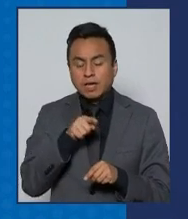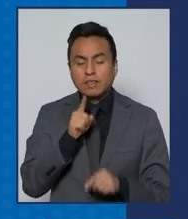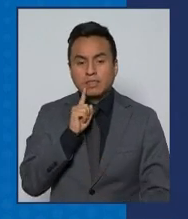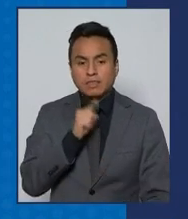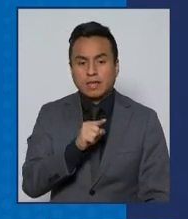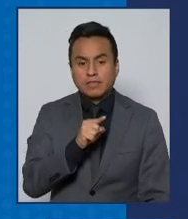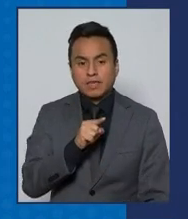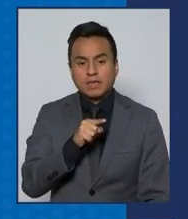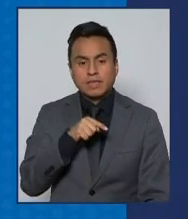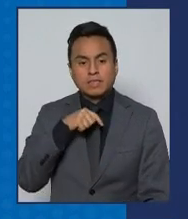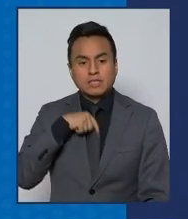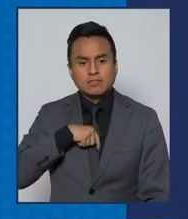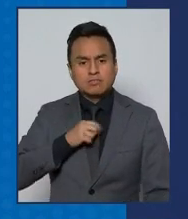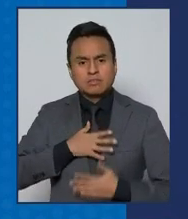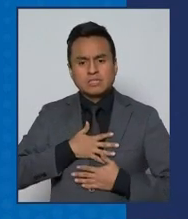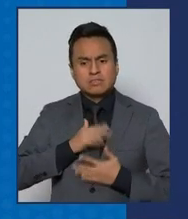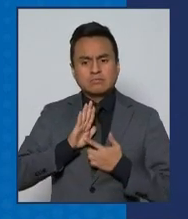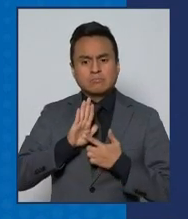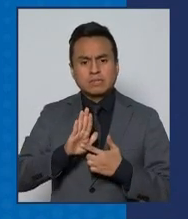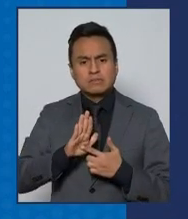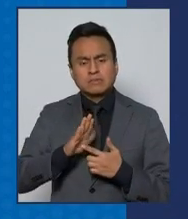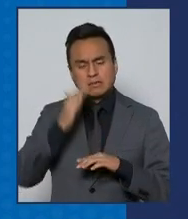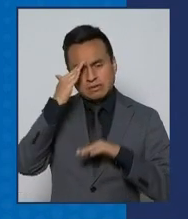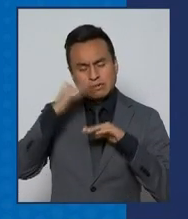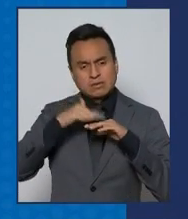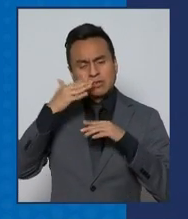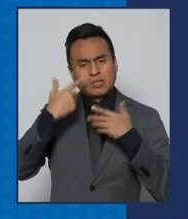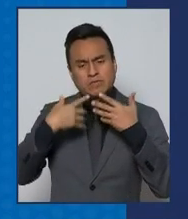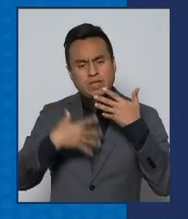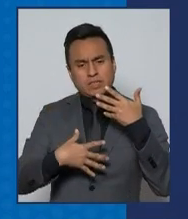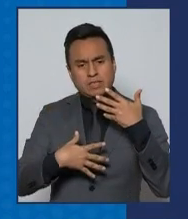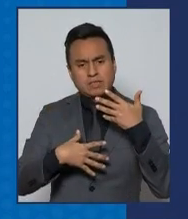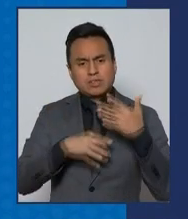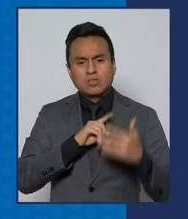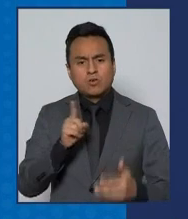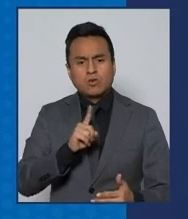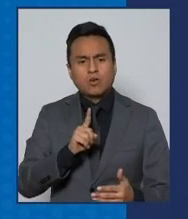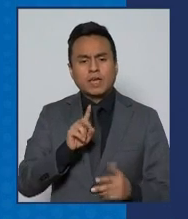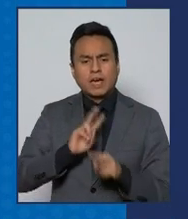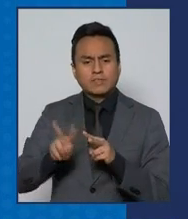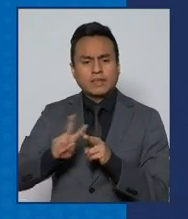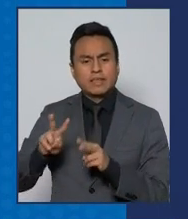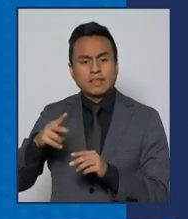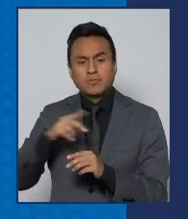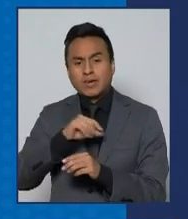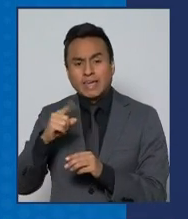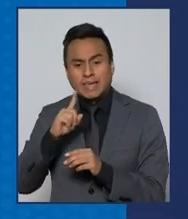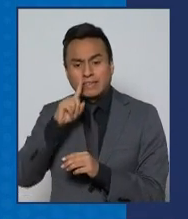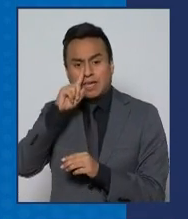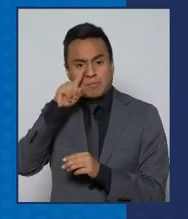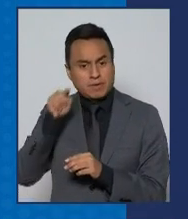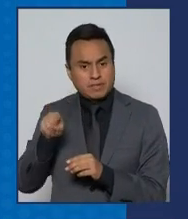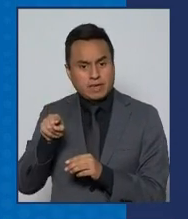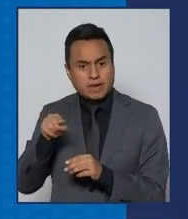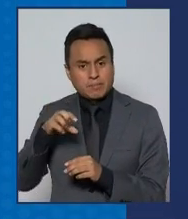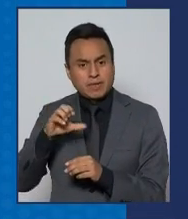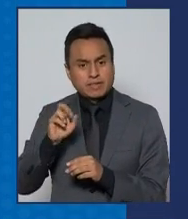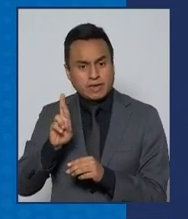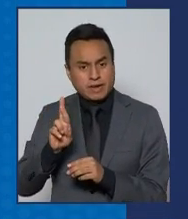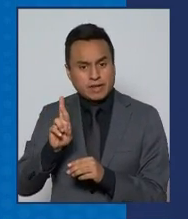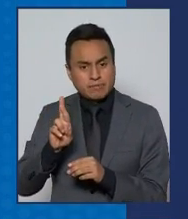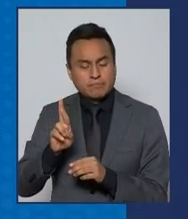tienen su inicio de síntomas hace 14 días y no desde que se hace el examen de PCR.